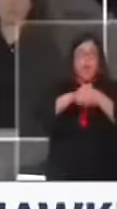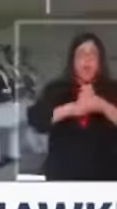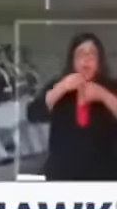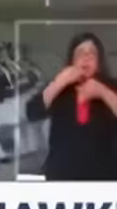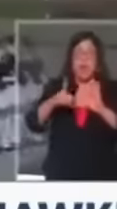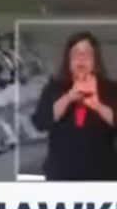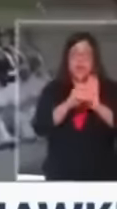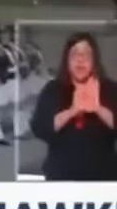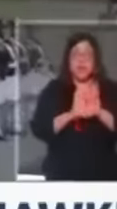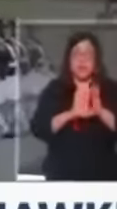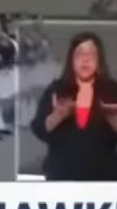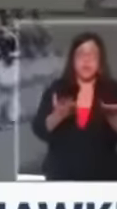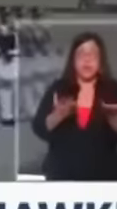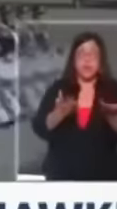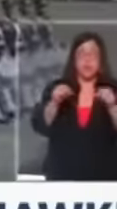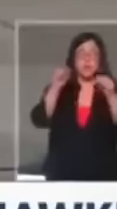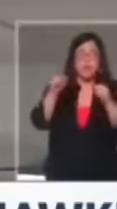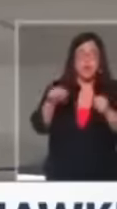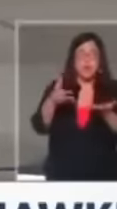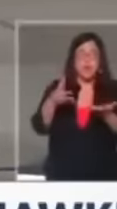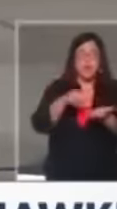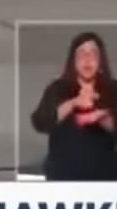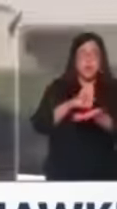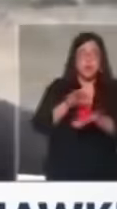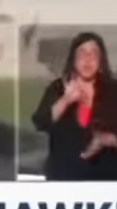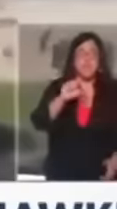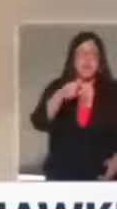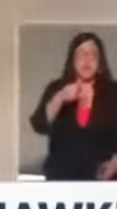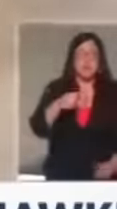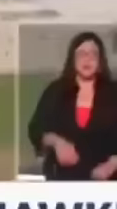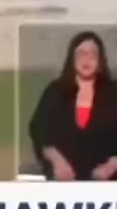decreto, Arturo Merino Benítez creaba la Fuerza Aérea de Chile.